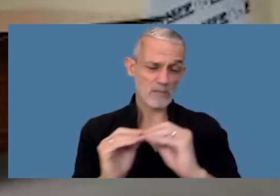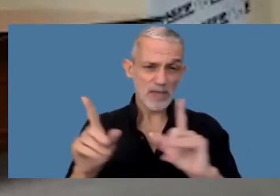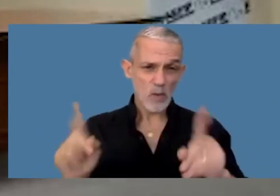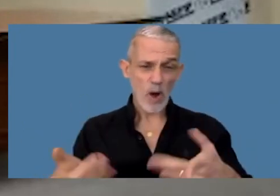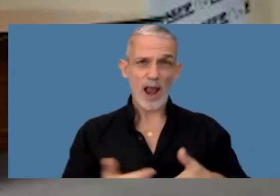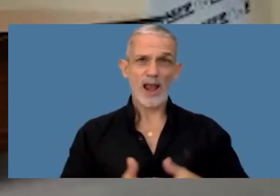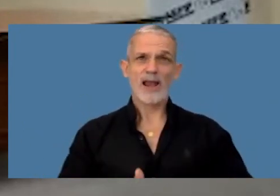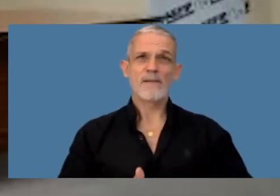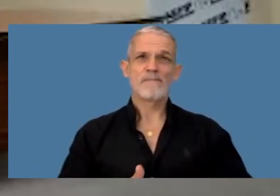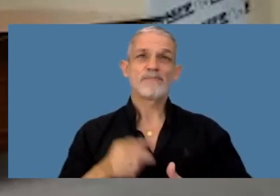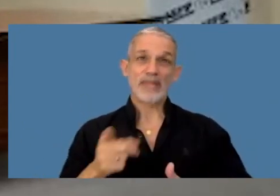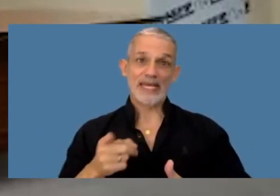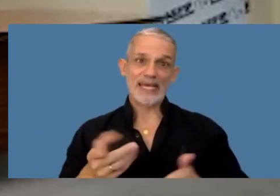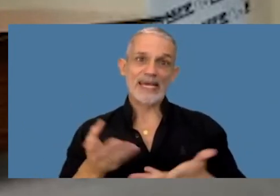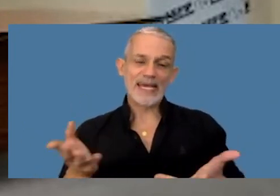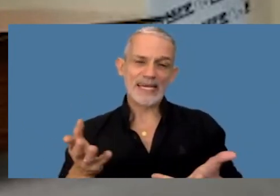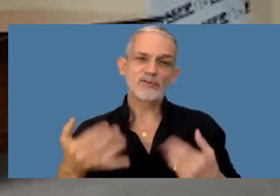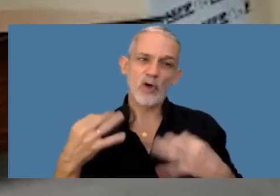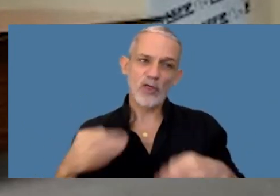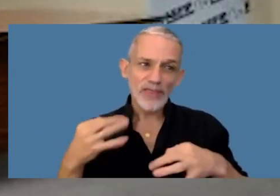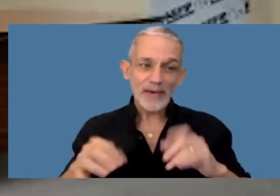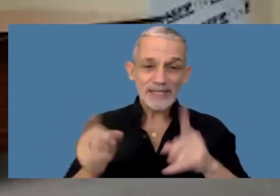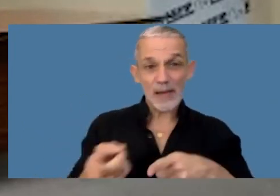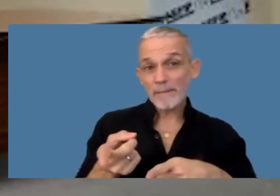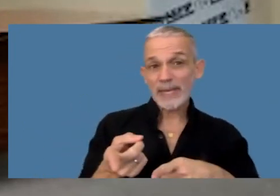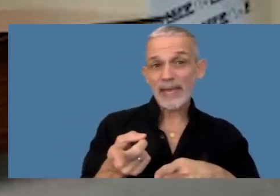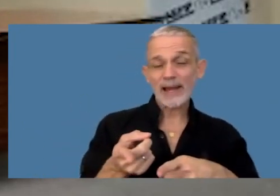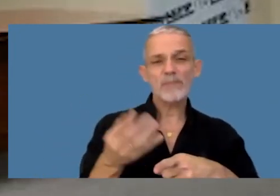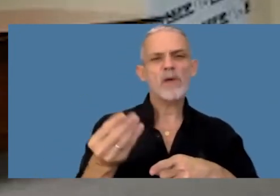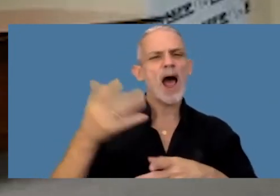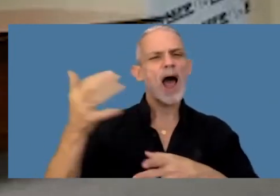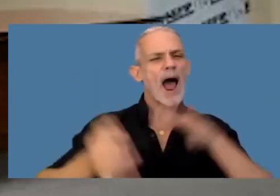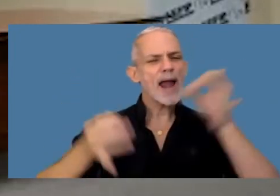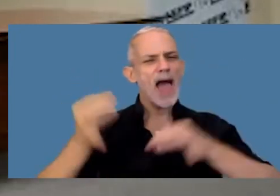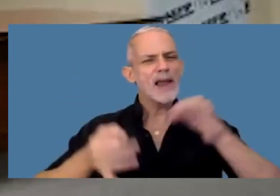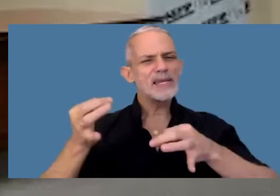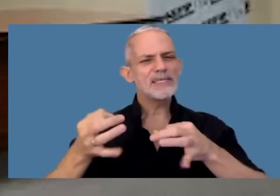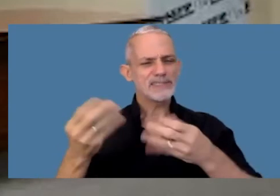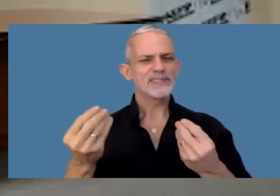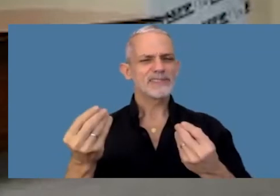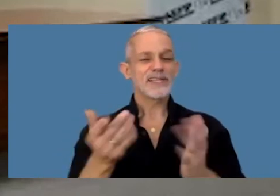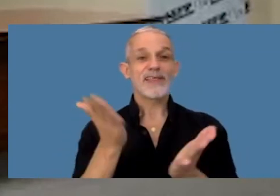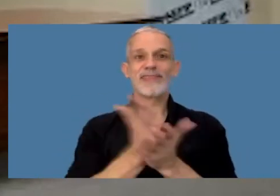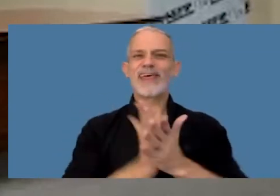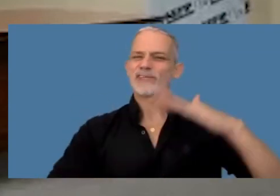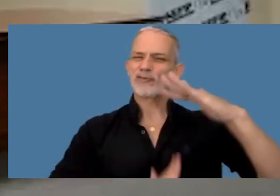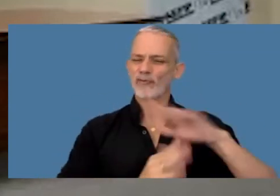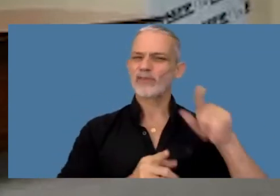esto, obviamente, que merece también de un análisis desde los derechos fundamentales.